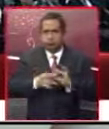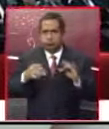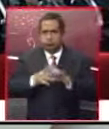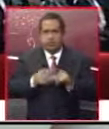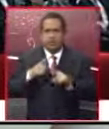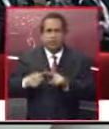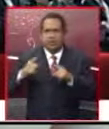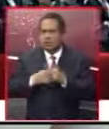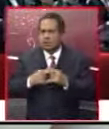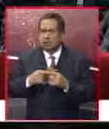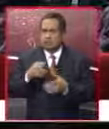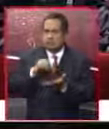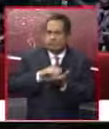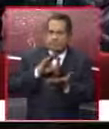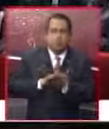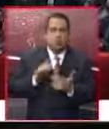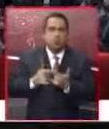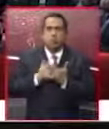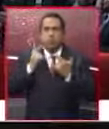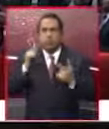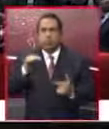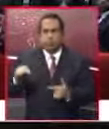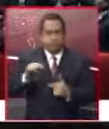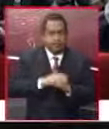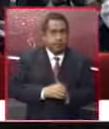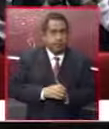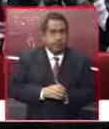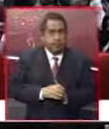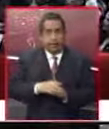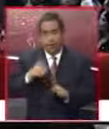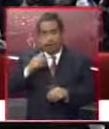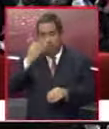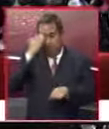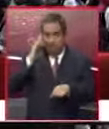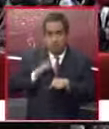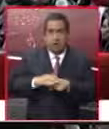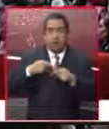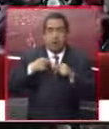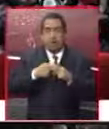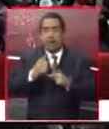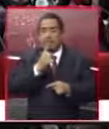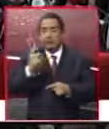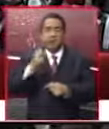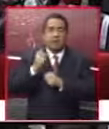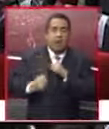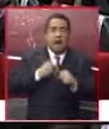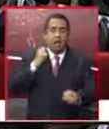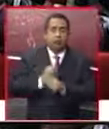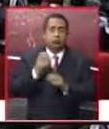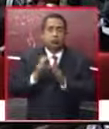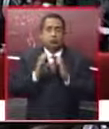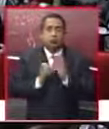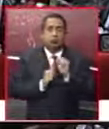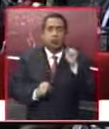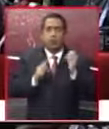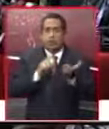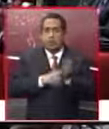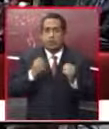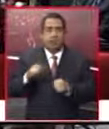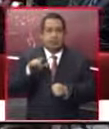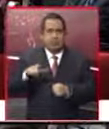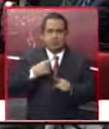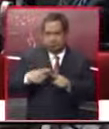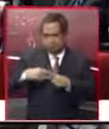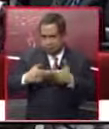cabo eventos históricos. El inicio de la última etapa de las actividades conmemorativas del centenario de la Constitución de 1917, la sesión